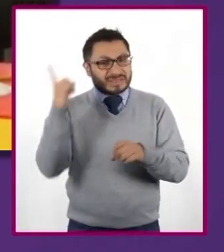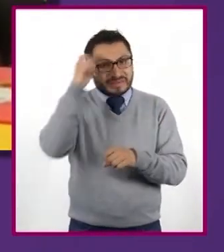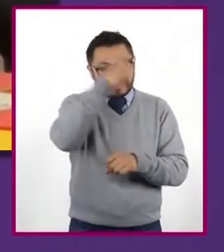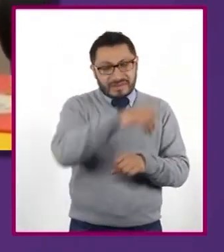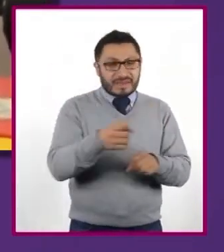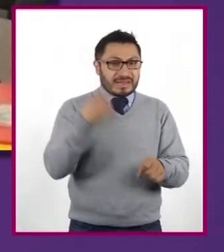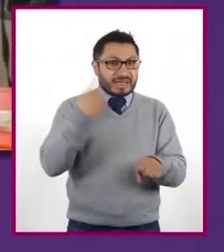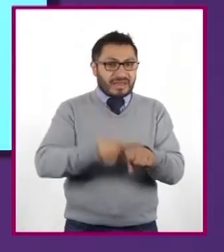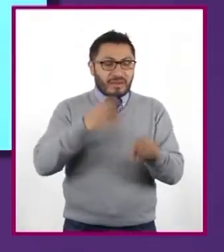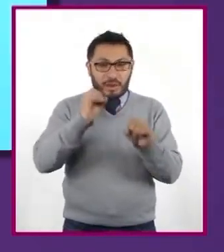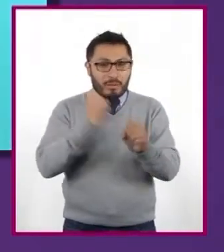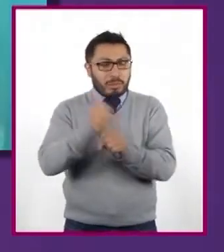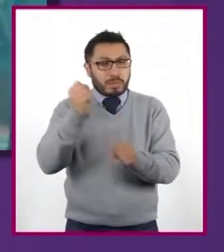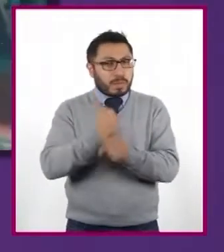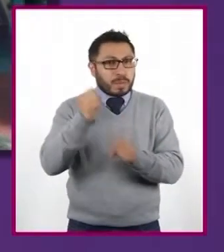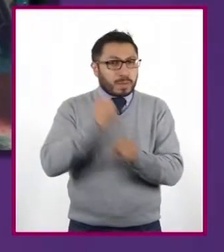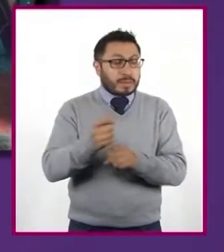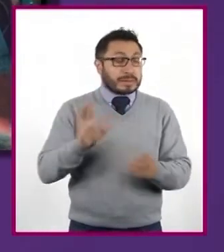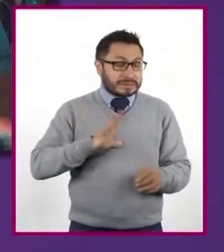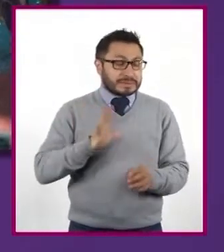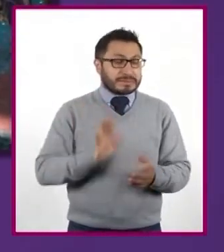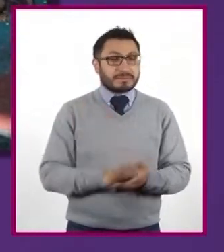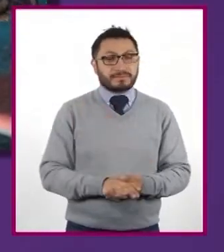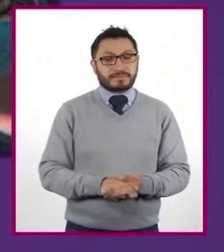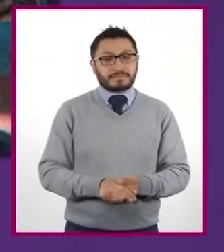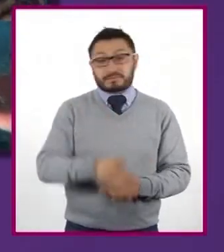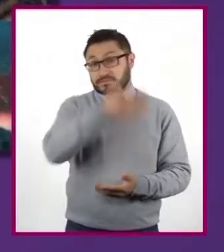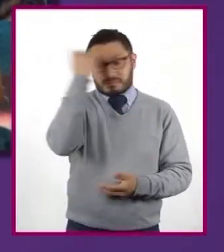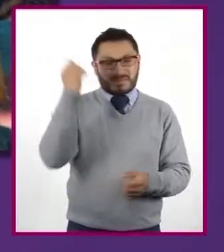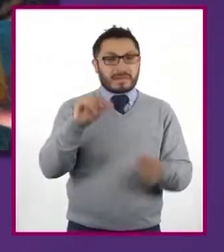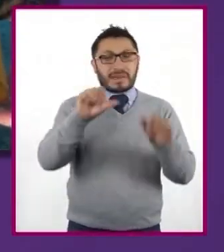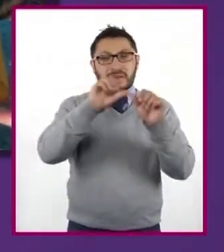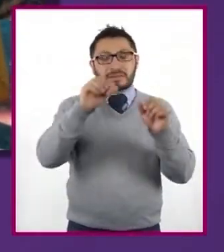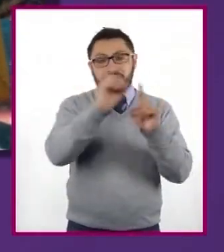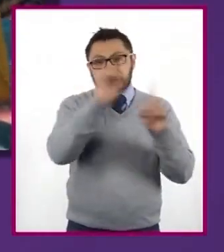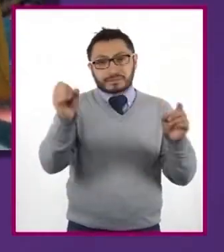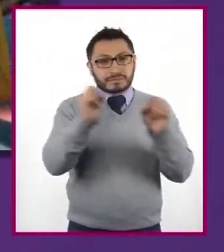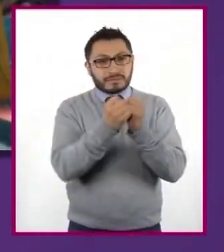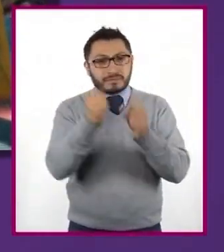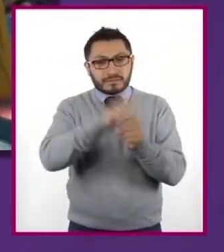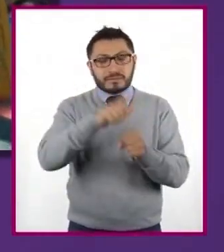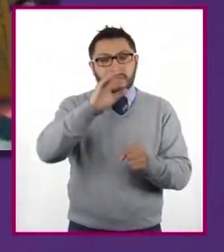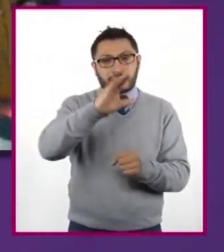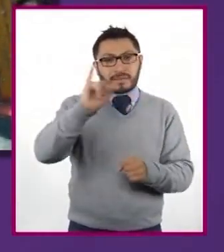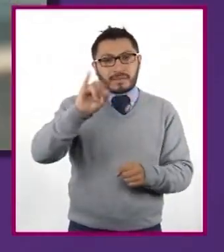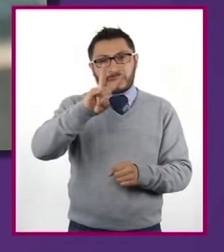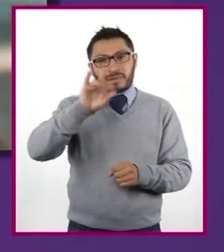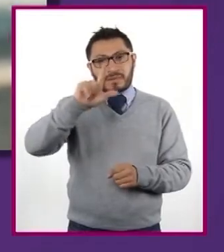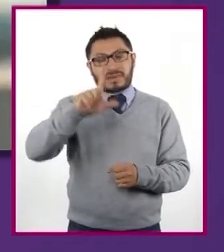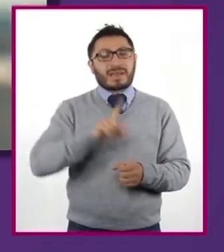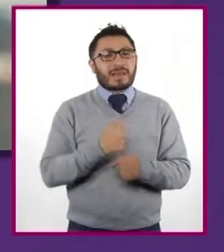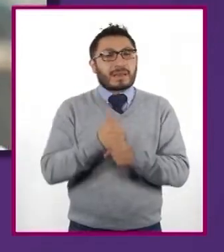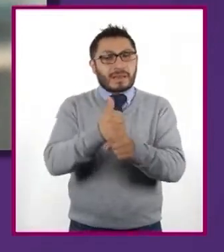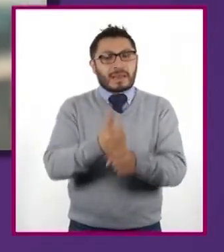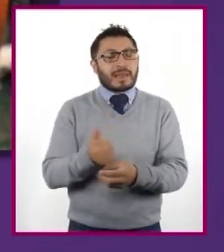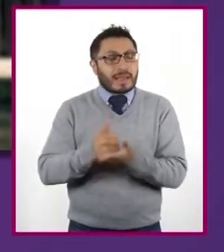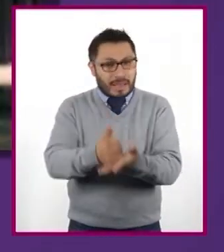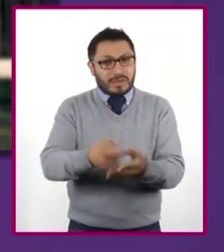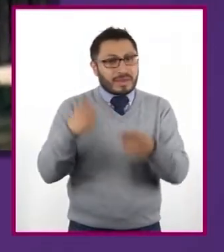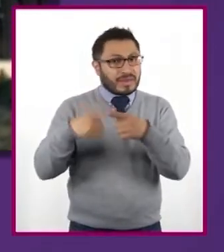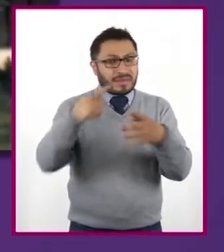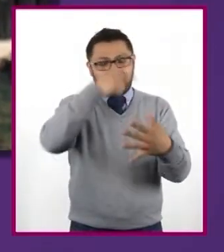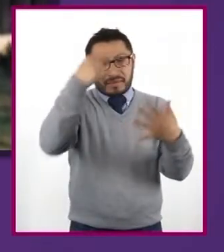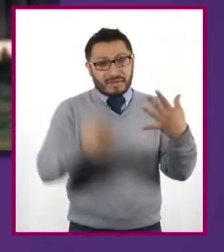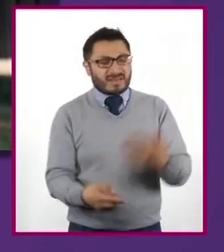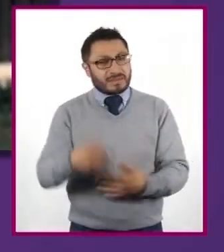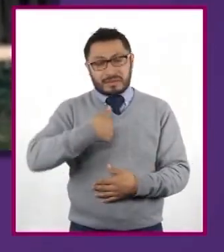se encuentran. No sabía que una organización de la sociedad civil ayudara a tantas causas. Yo tampoco sabía.